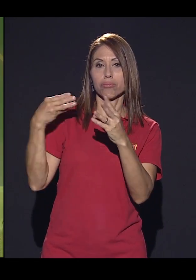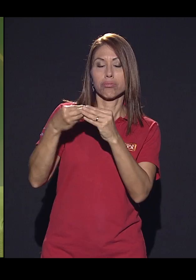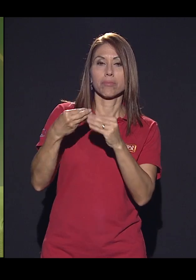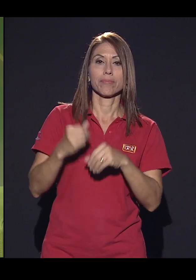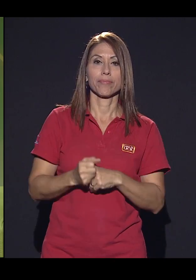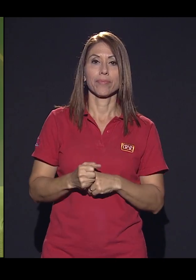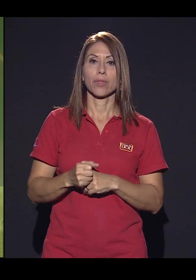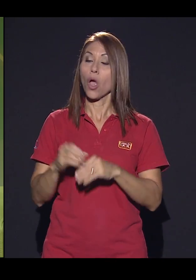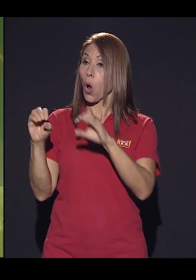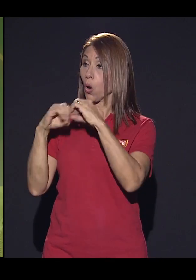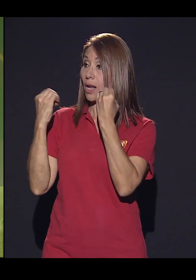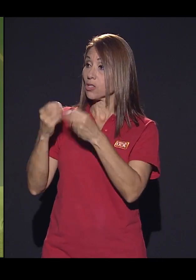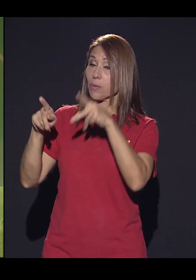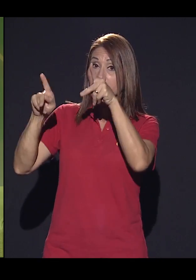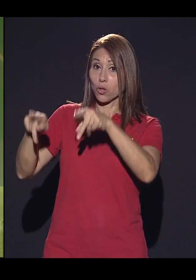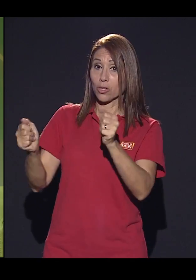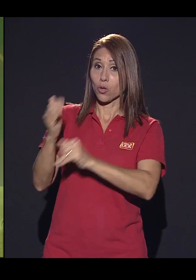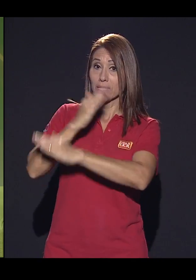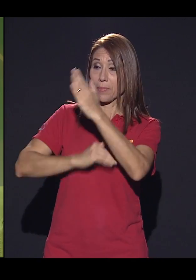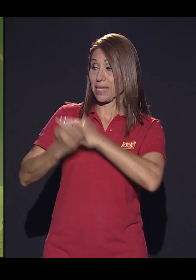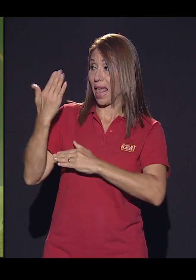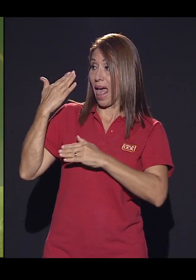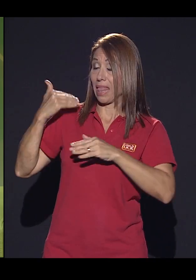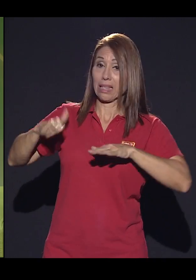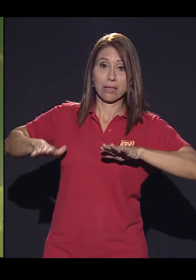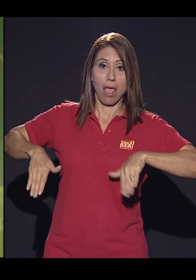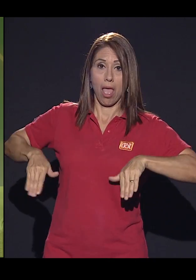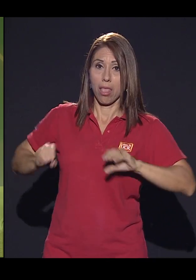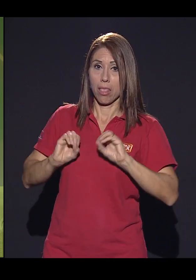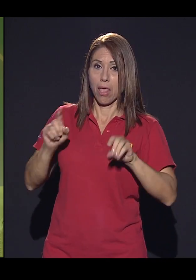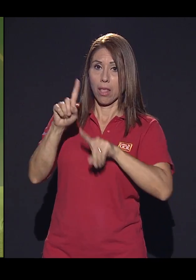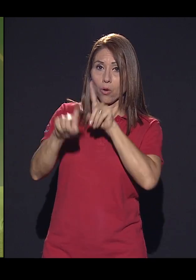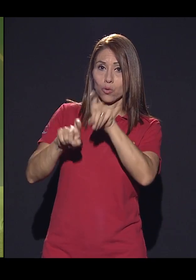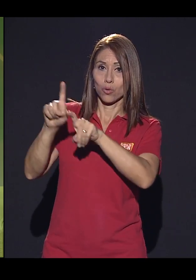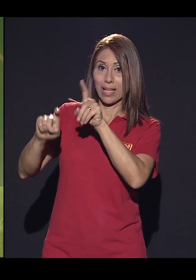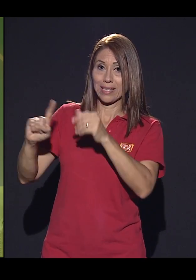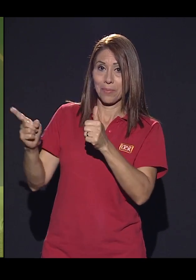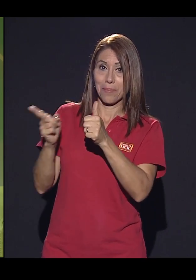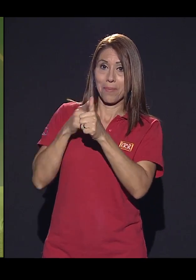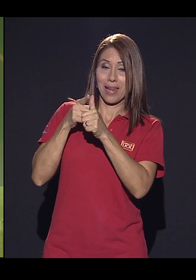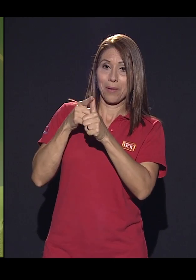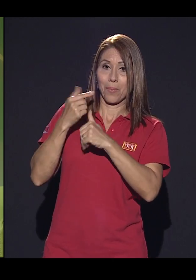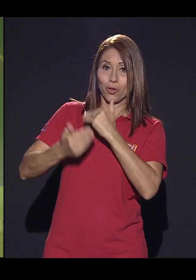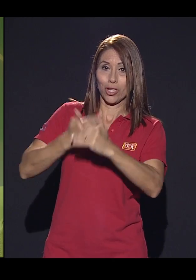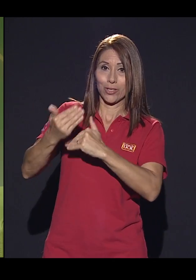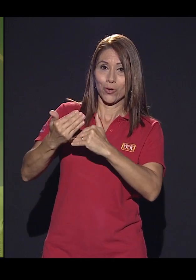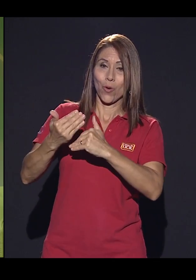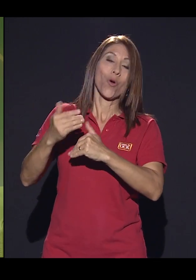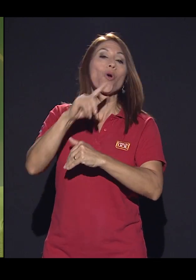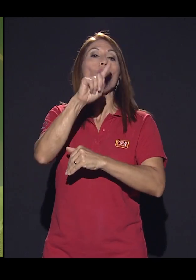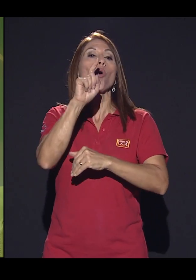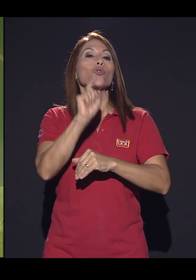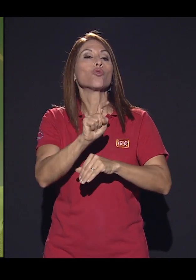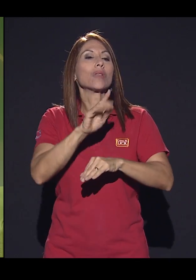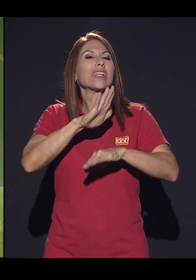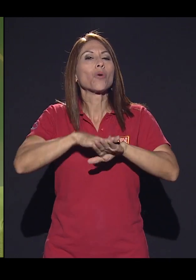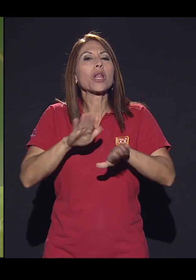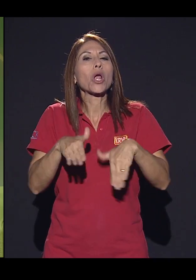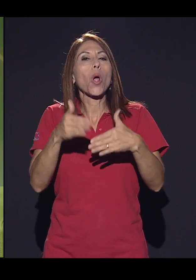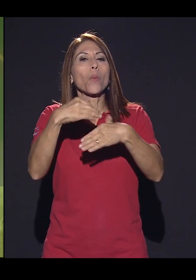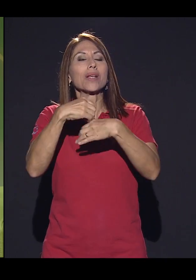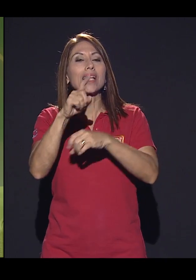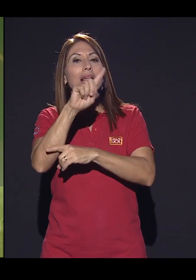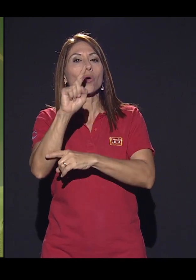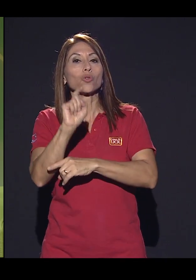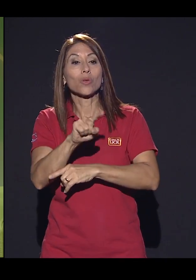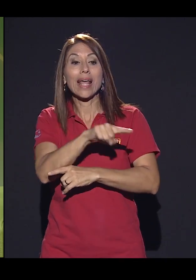personas con discapacidad que no hayan sido consultadas en este primer proceso, ¿verdad?, de la consulta sobre la consulta, y que quieran acercarse a